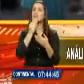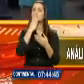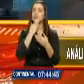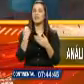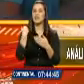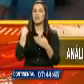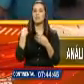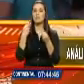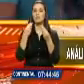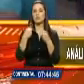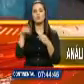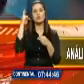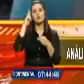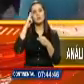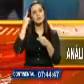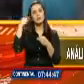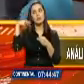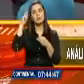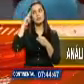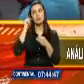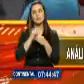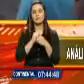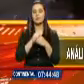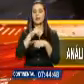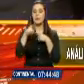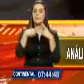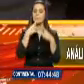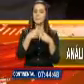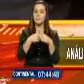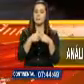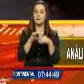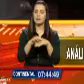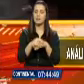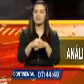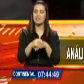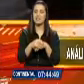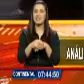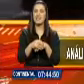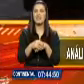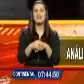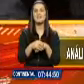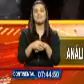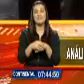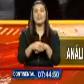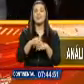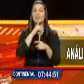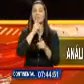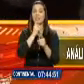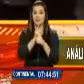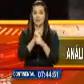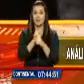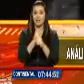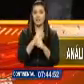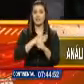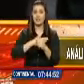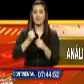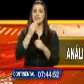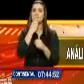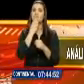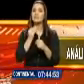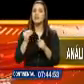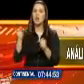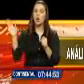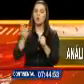muchos pretextos. Mientras que la esencia está en que Israel mantiene ocupado a los